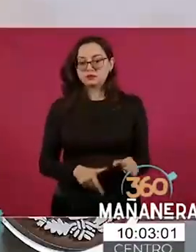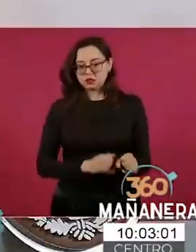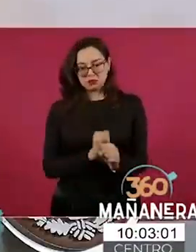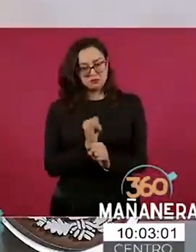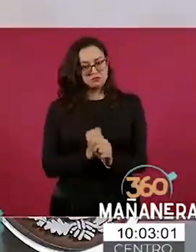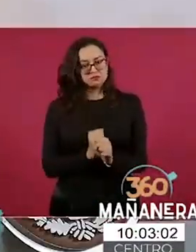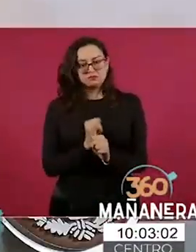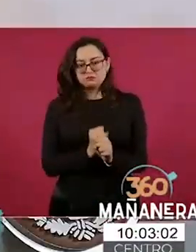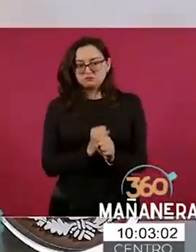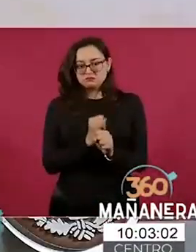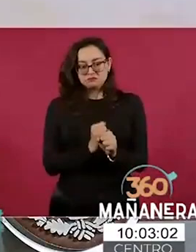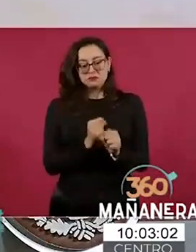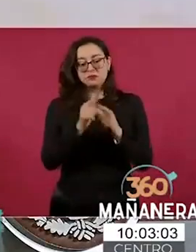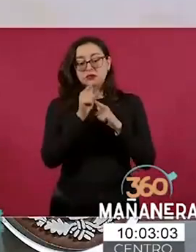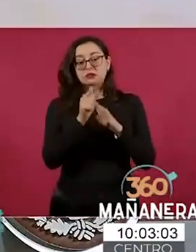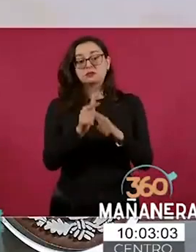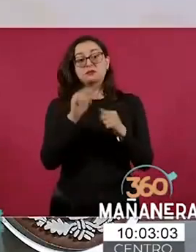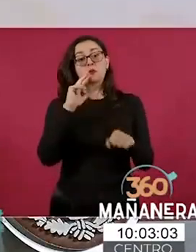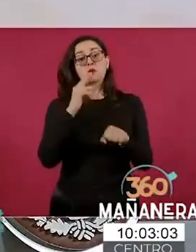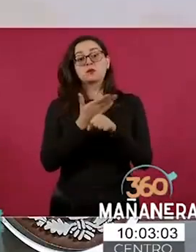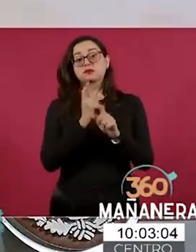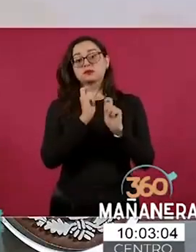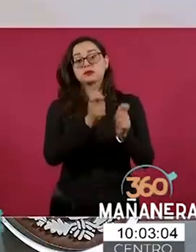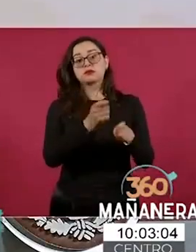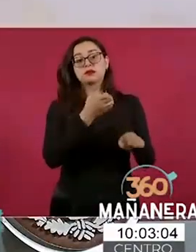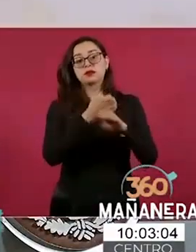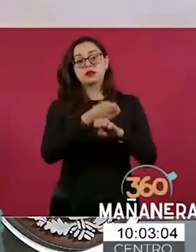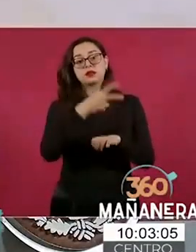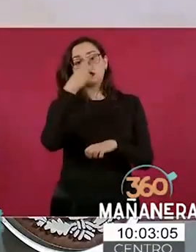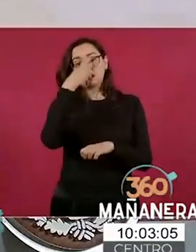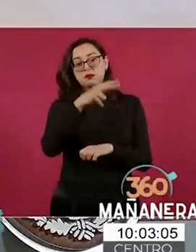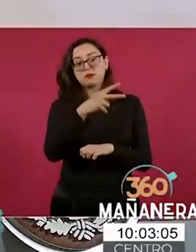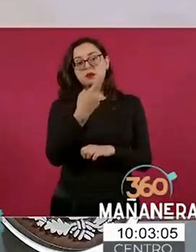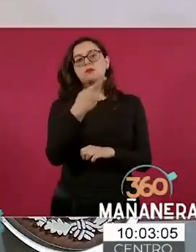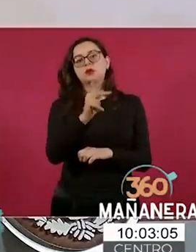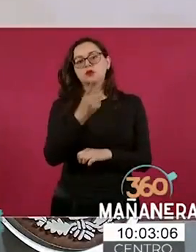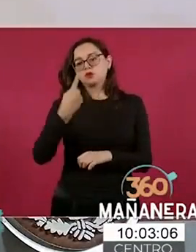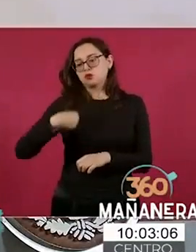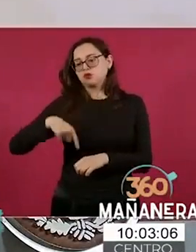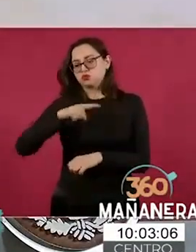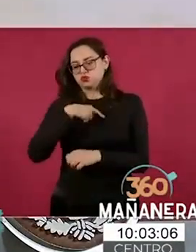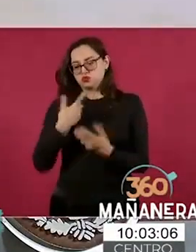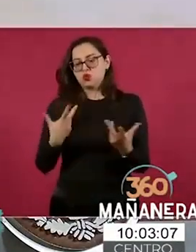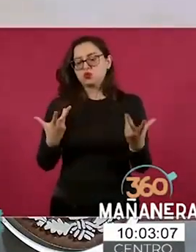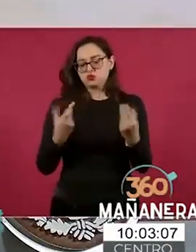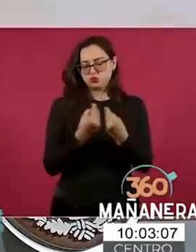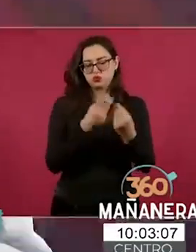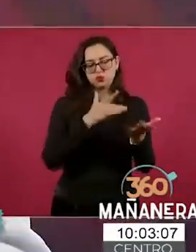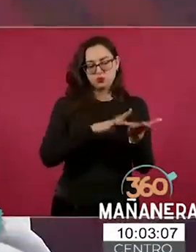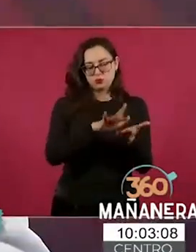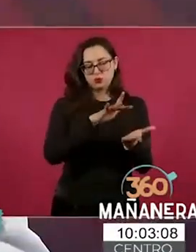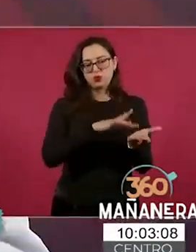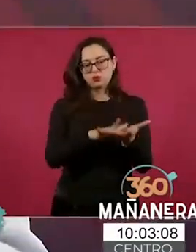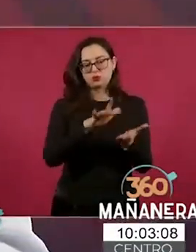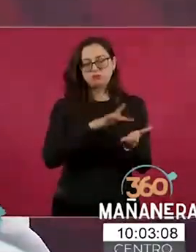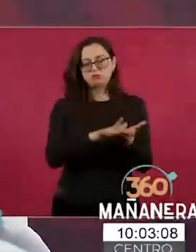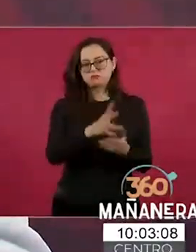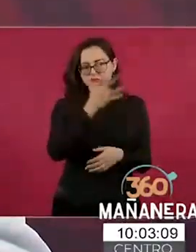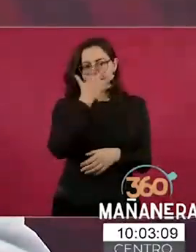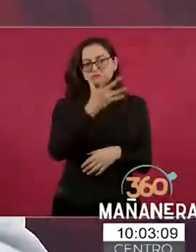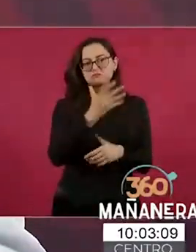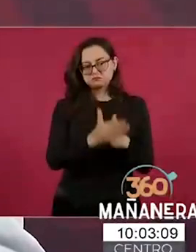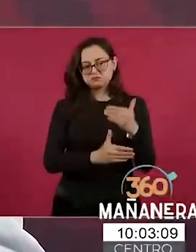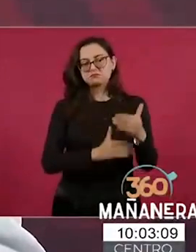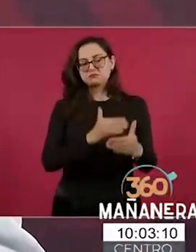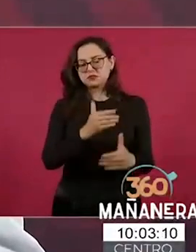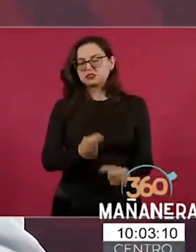investigaciones que tiene la fiscalía del Estado de México eh que son serias y que seguramente qu